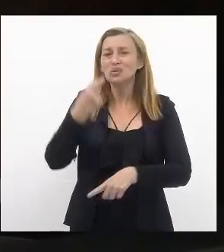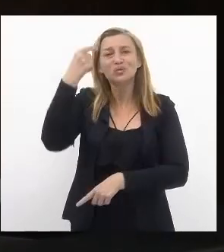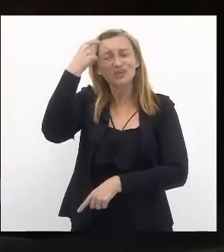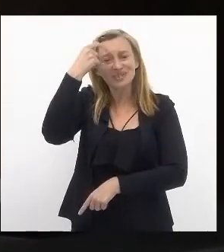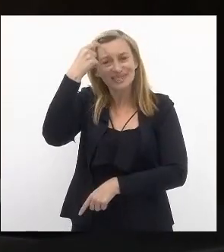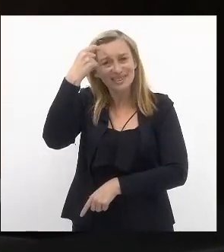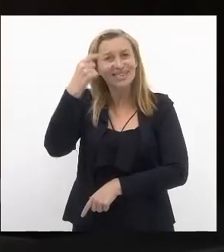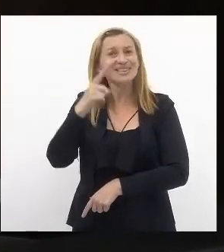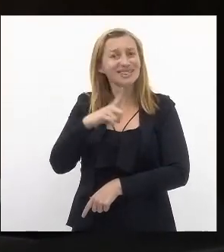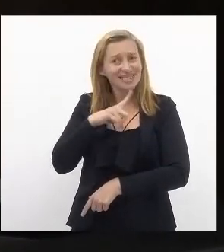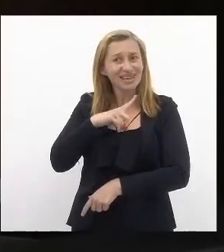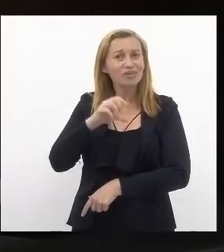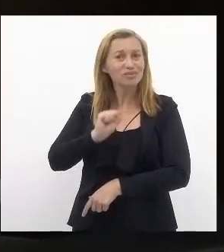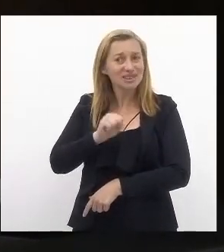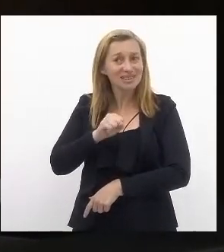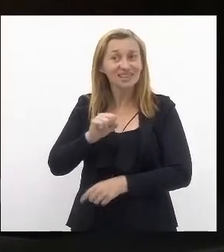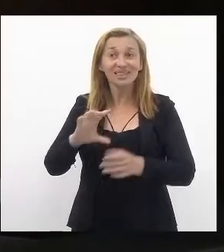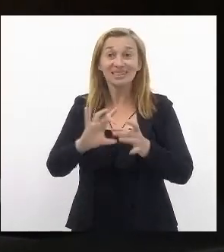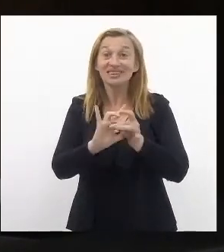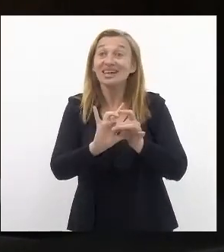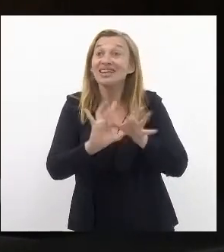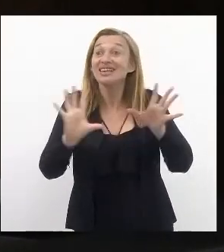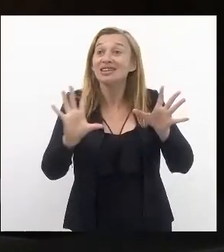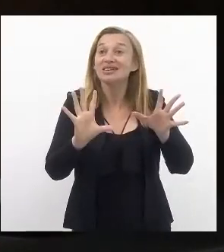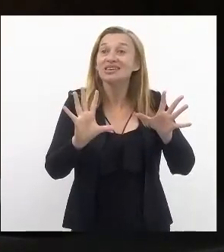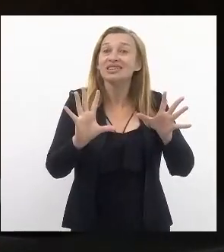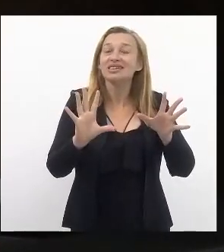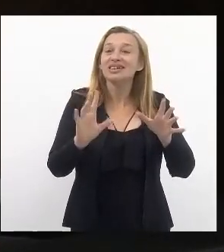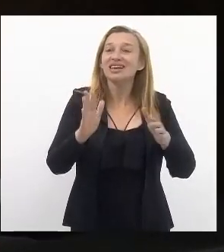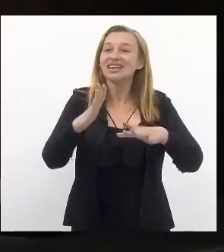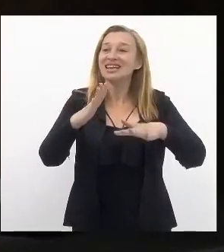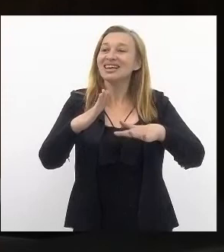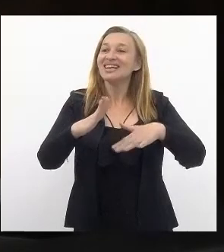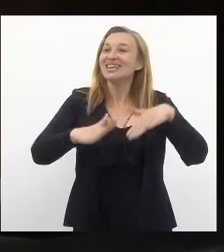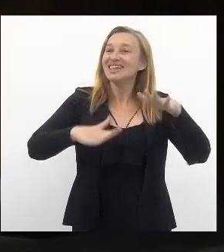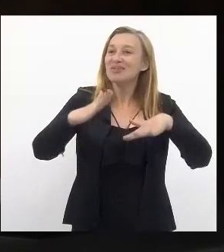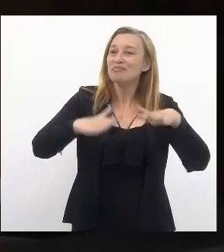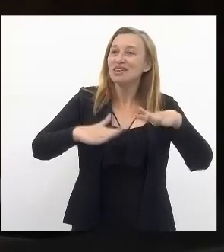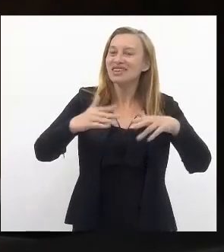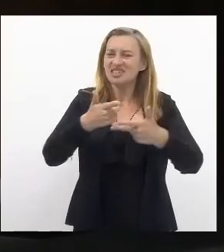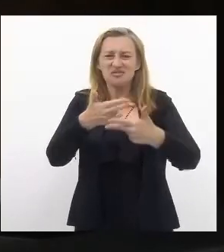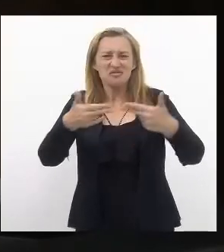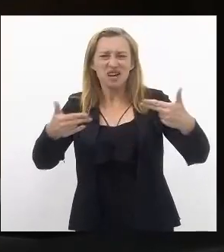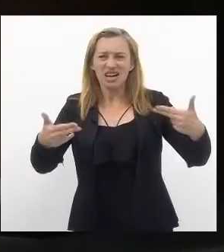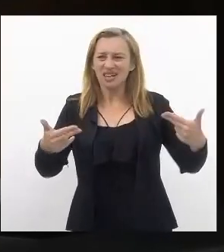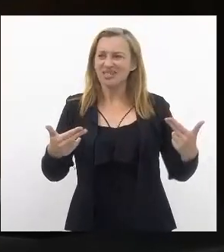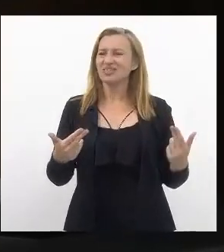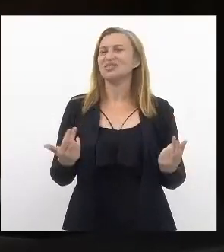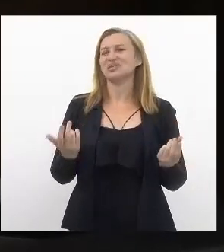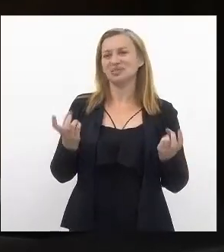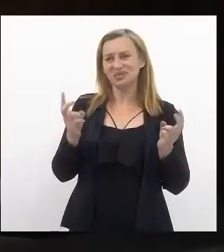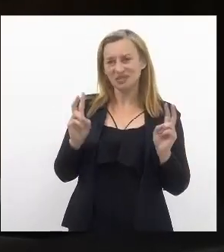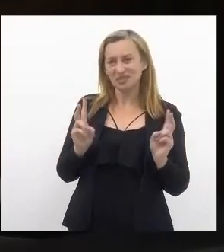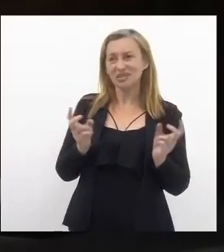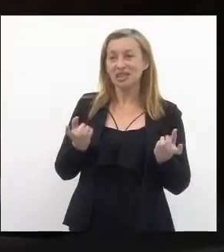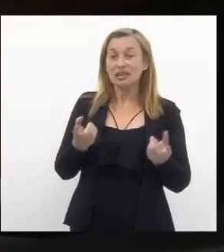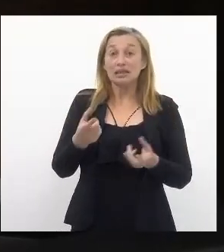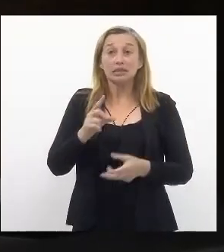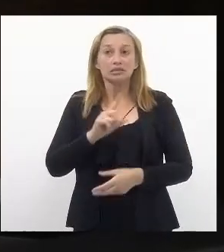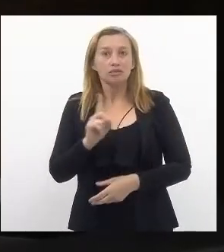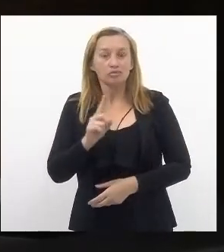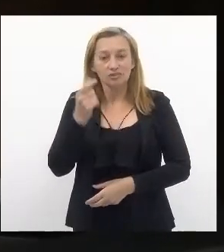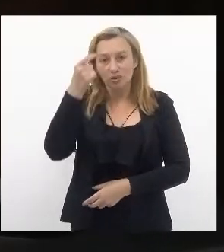conscientes de que esta independencia depende de muchos elementos y factores. Si no tenemos